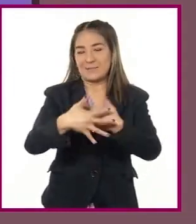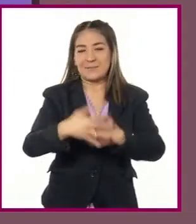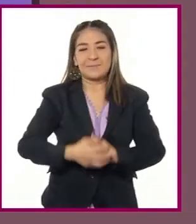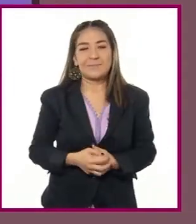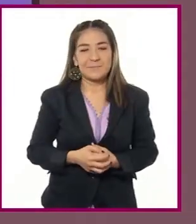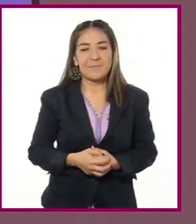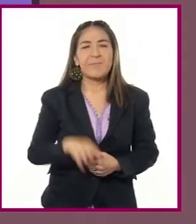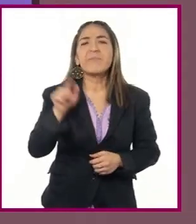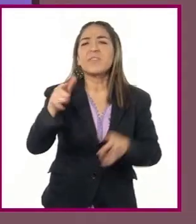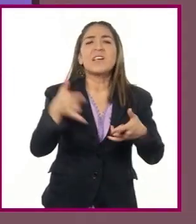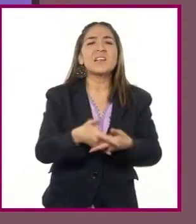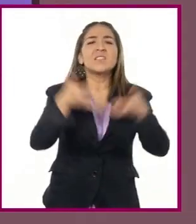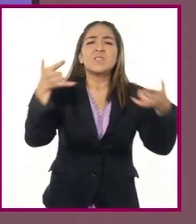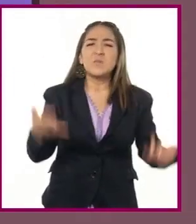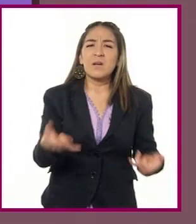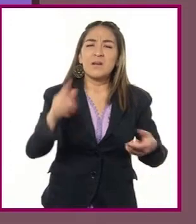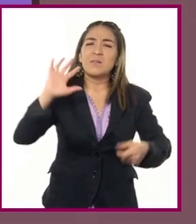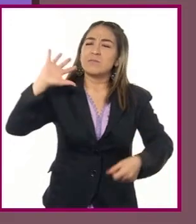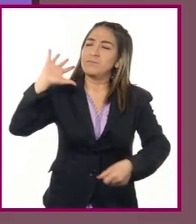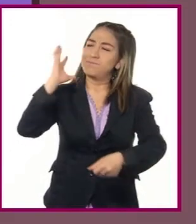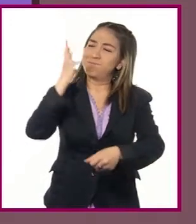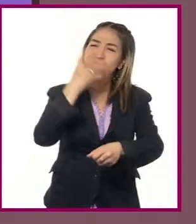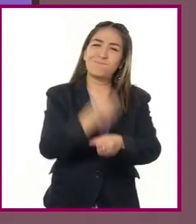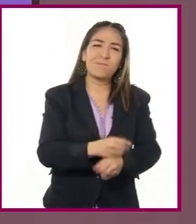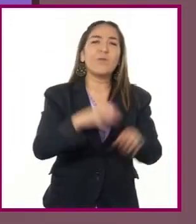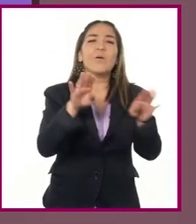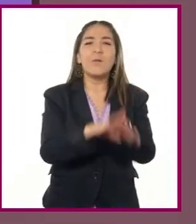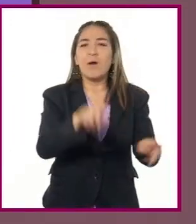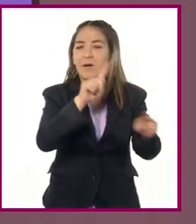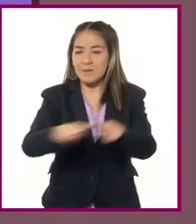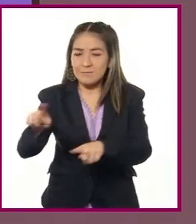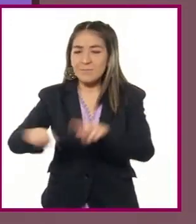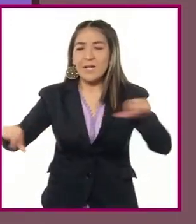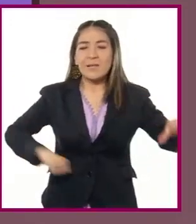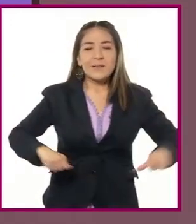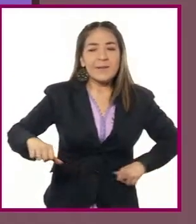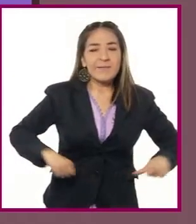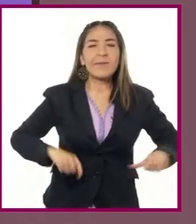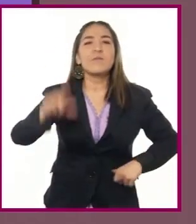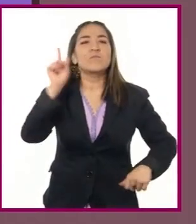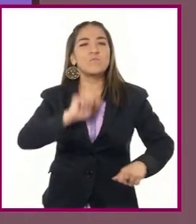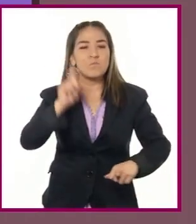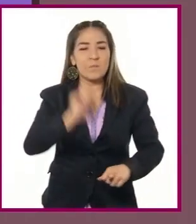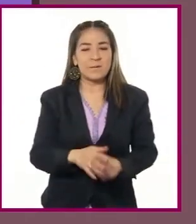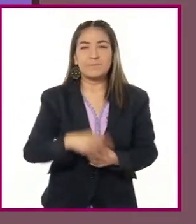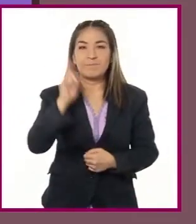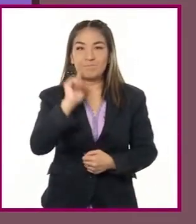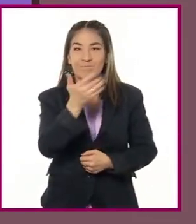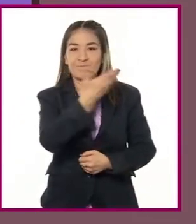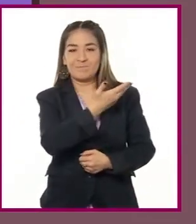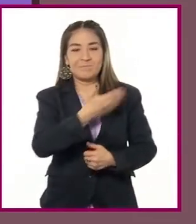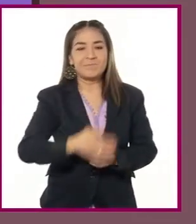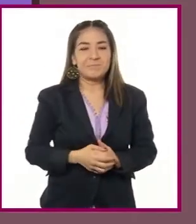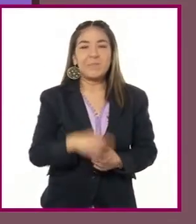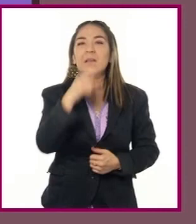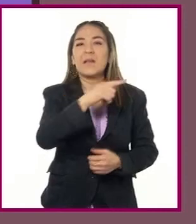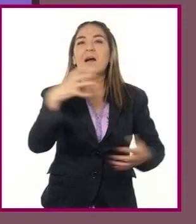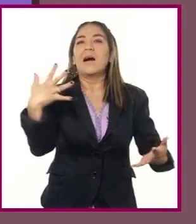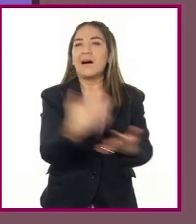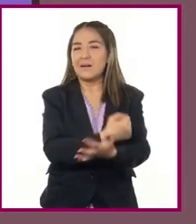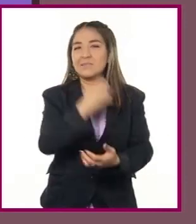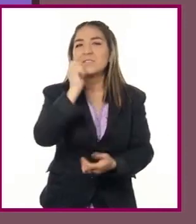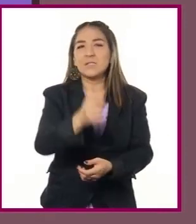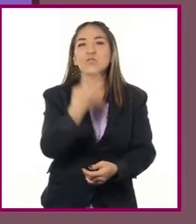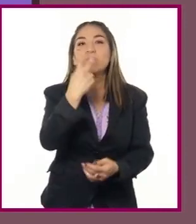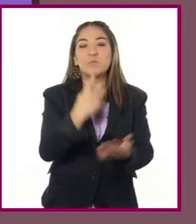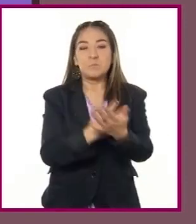La historia recoge importantes intervenciones femeninas en todos los campos. Marie Curie fue ganadora de 2 premios